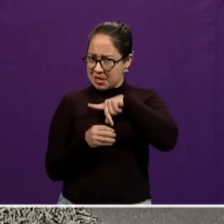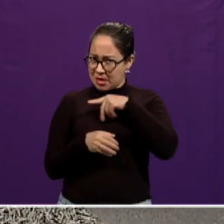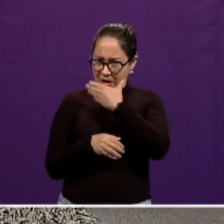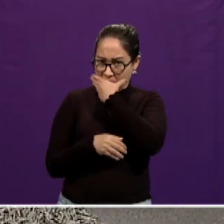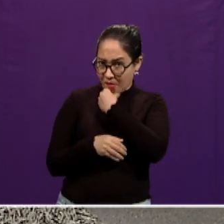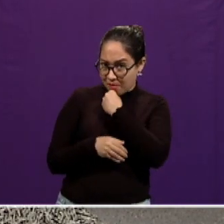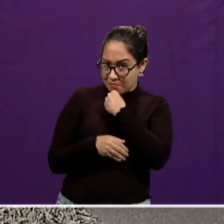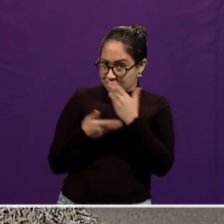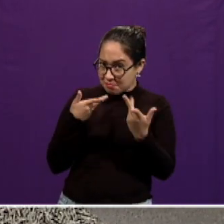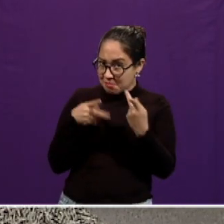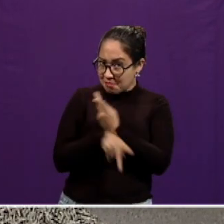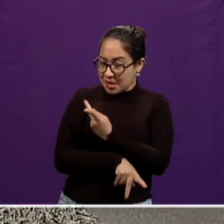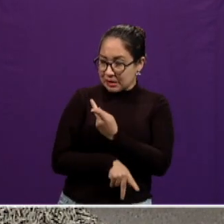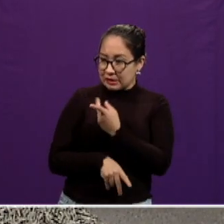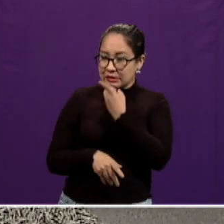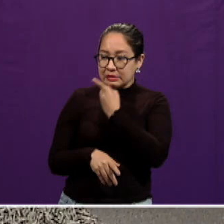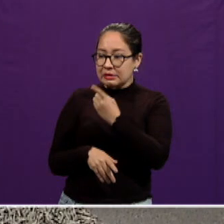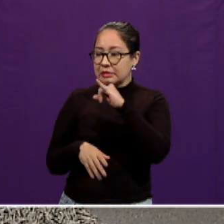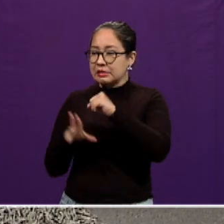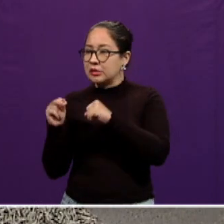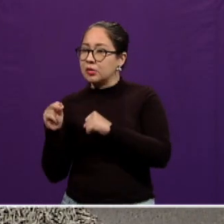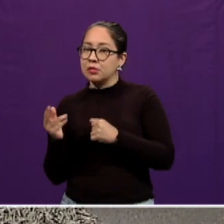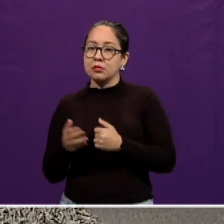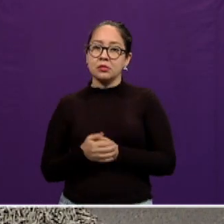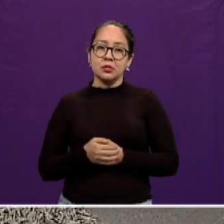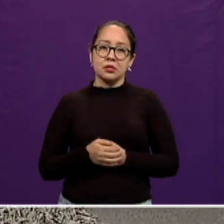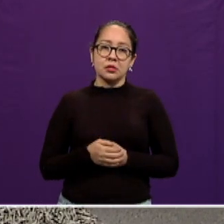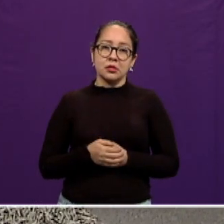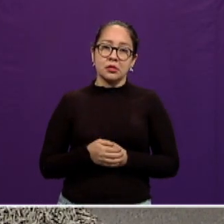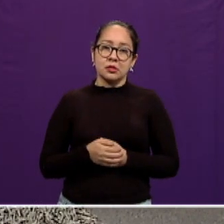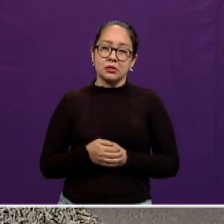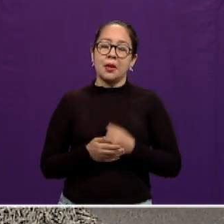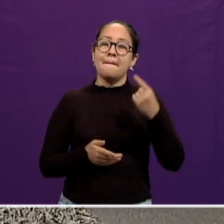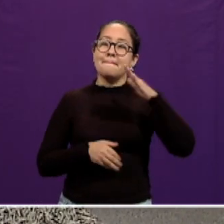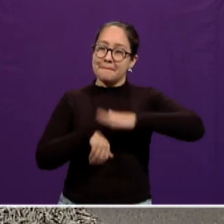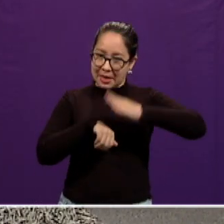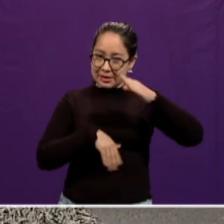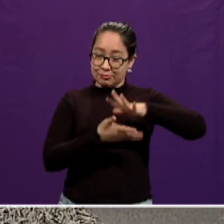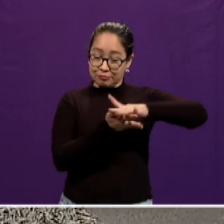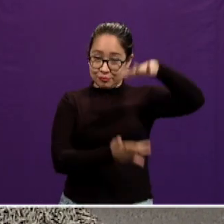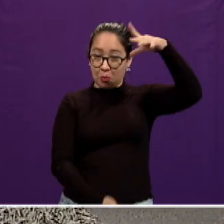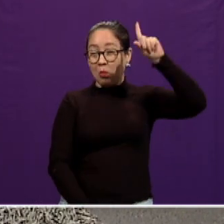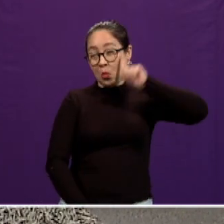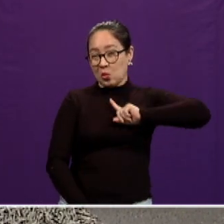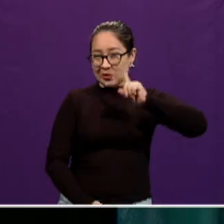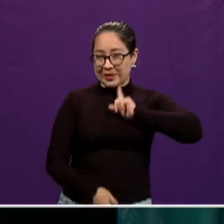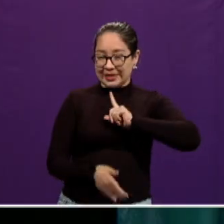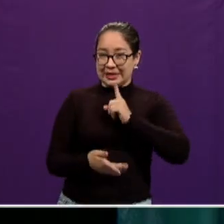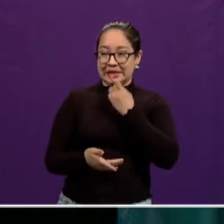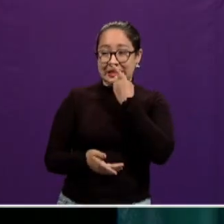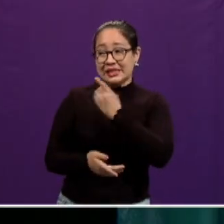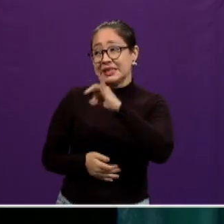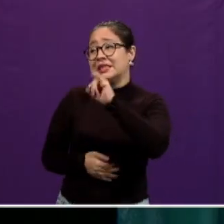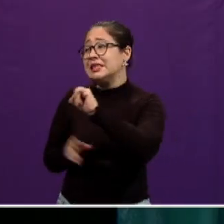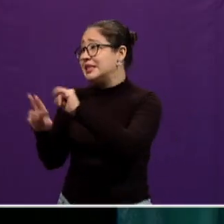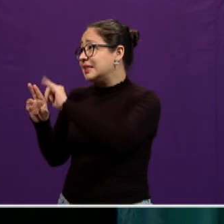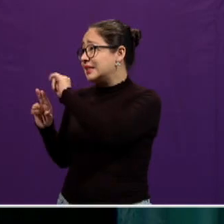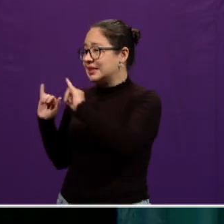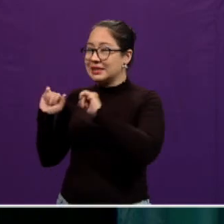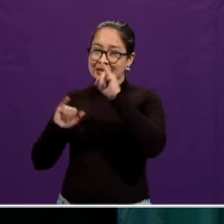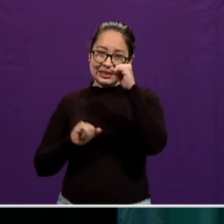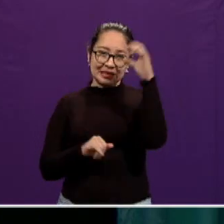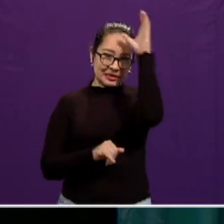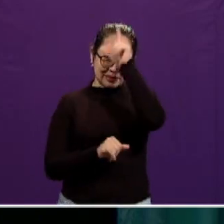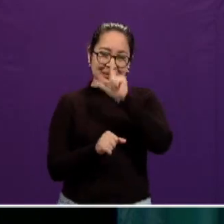del los límites y el no? Sí es más en mujeres y se da más, pues precisamente por culturalmente,